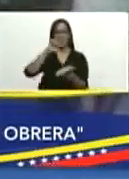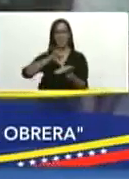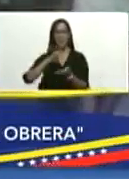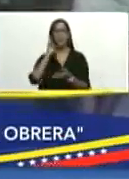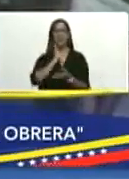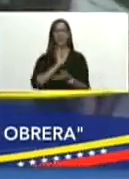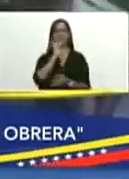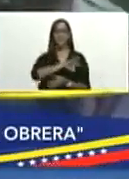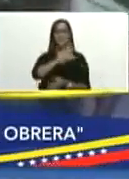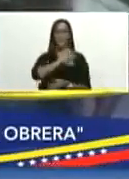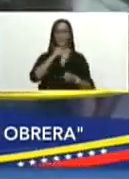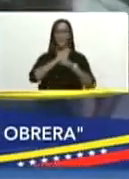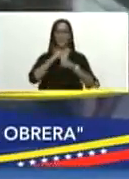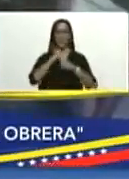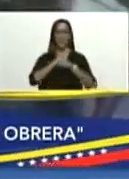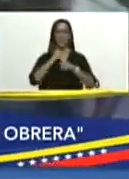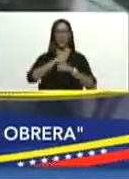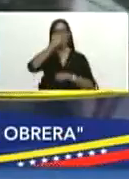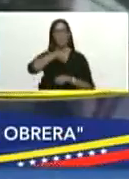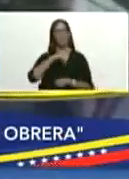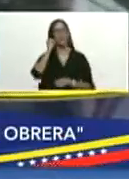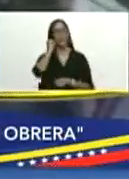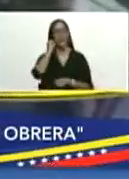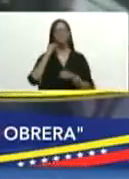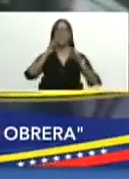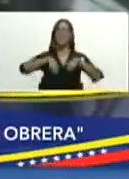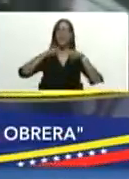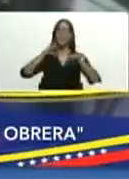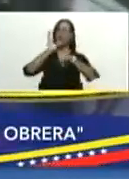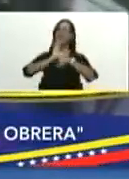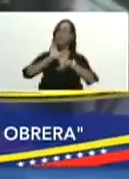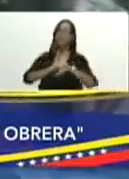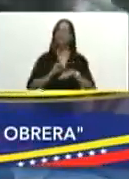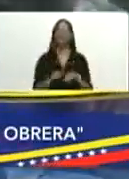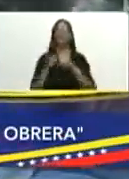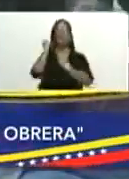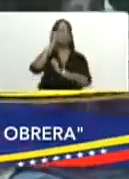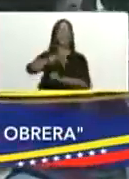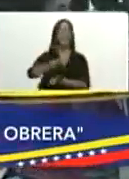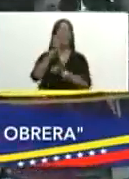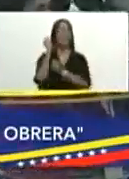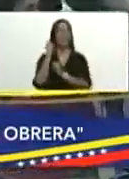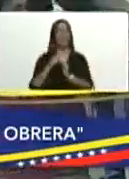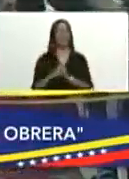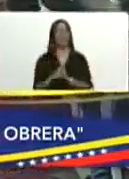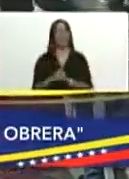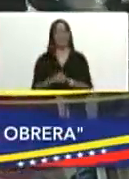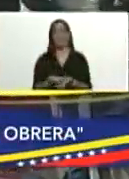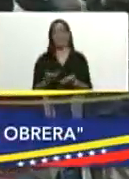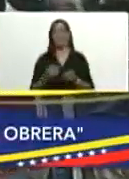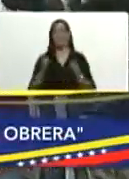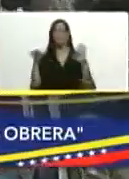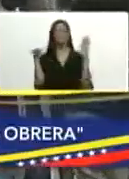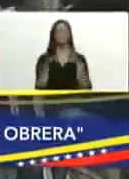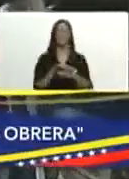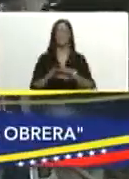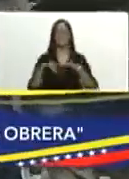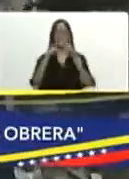socialista de trabajadores trabajadoras del campo la ciudad la pesca Marte la luna y